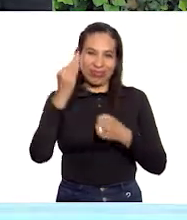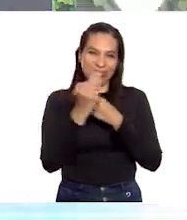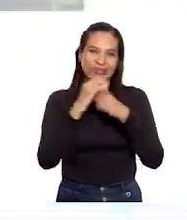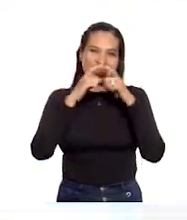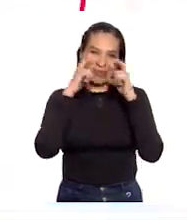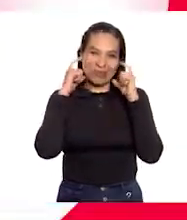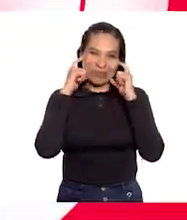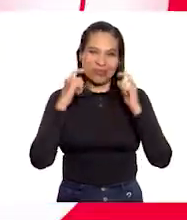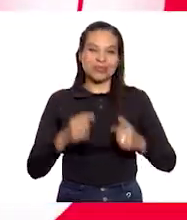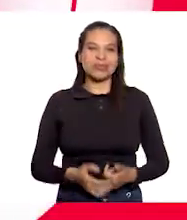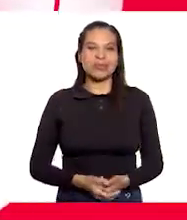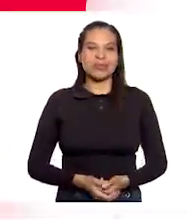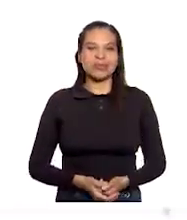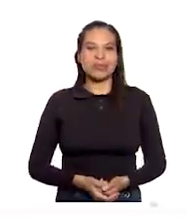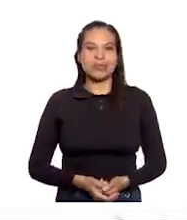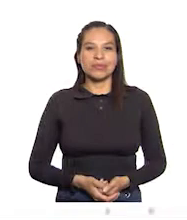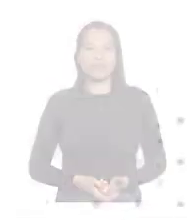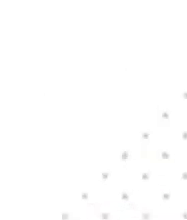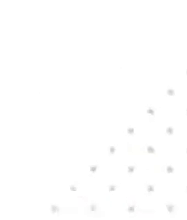la protección.